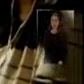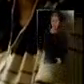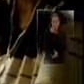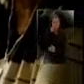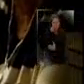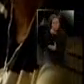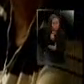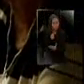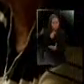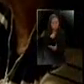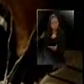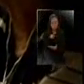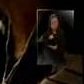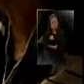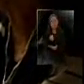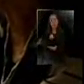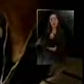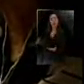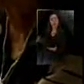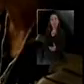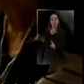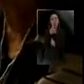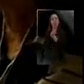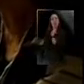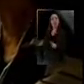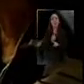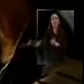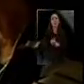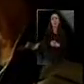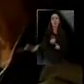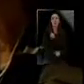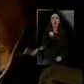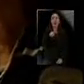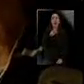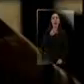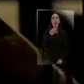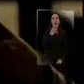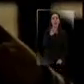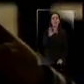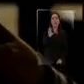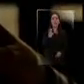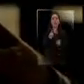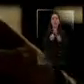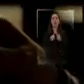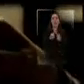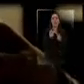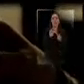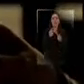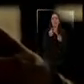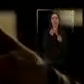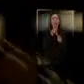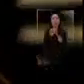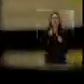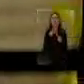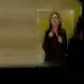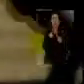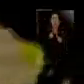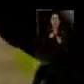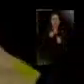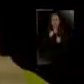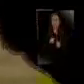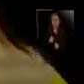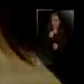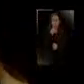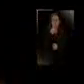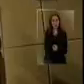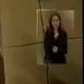con la lupa en mano estoy viendo que tiene algo que dice jarabe de fructosa. Entonces me pregunto, ¿puedo o